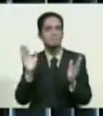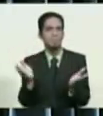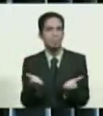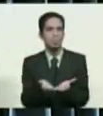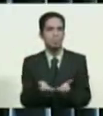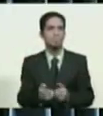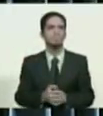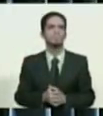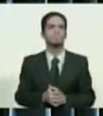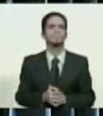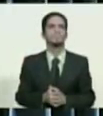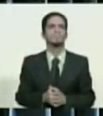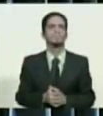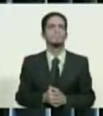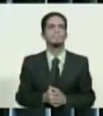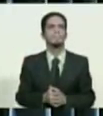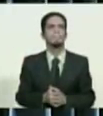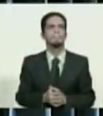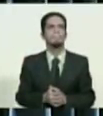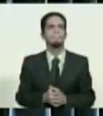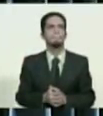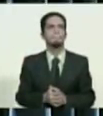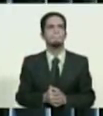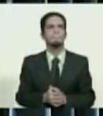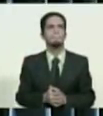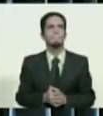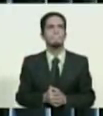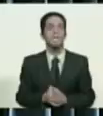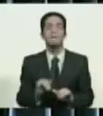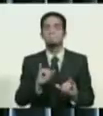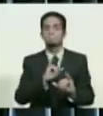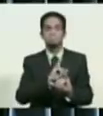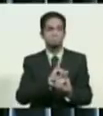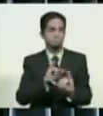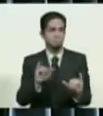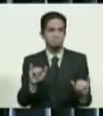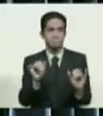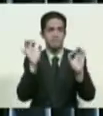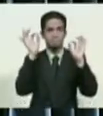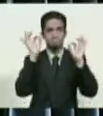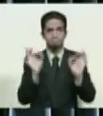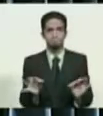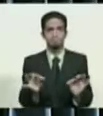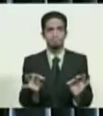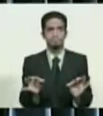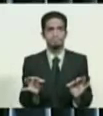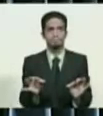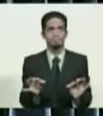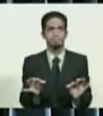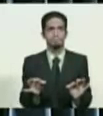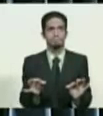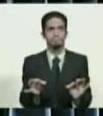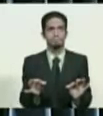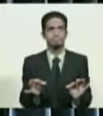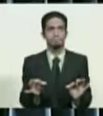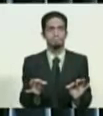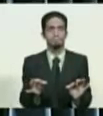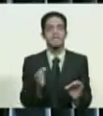continente. Está plenamente establecido que en la granja de